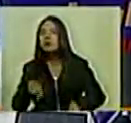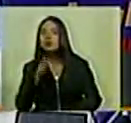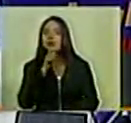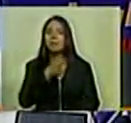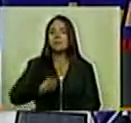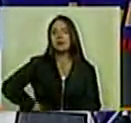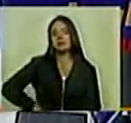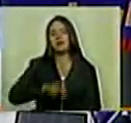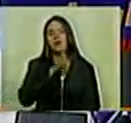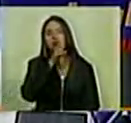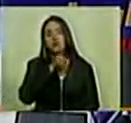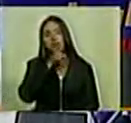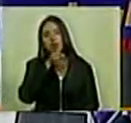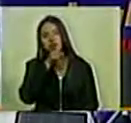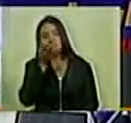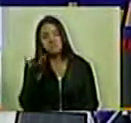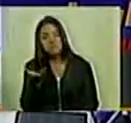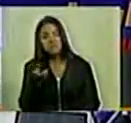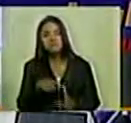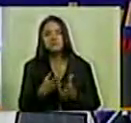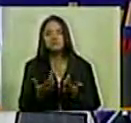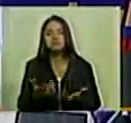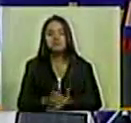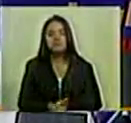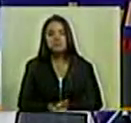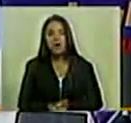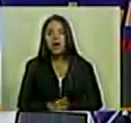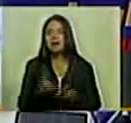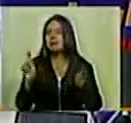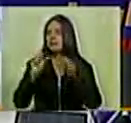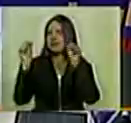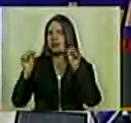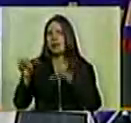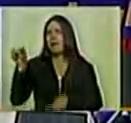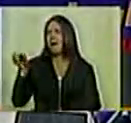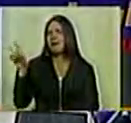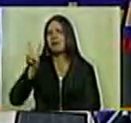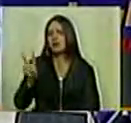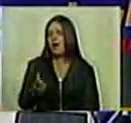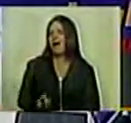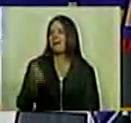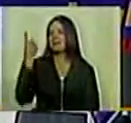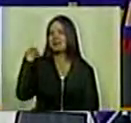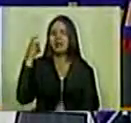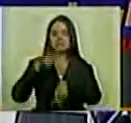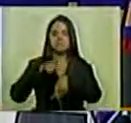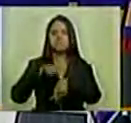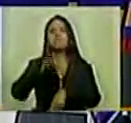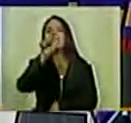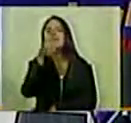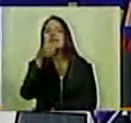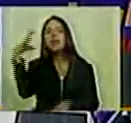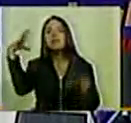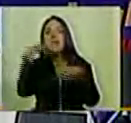presidente de la República de Honduras. En cambio, el sistema electoral venezolano ayer a las 10 de la noche ya había dado